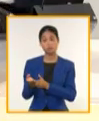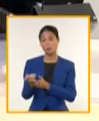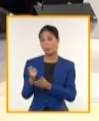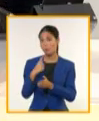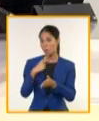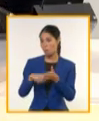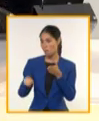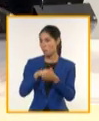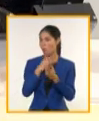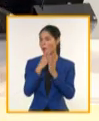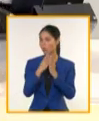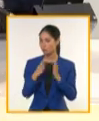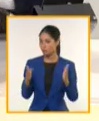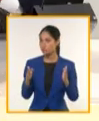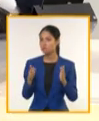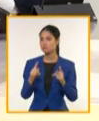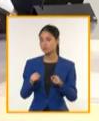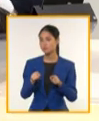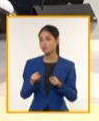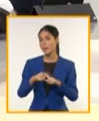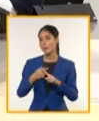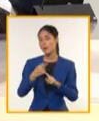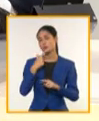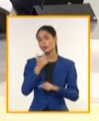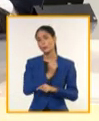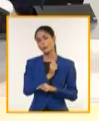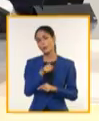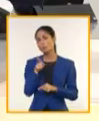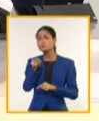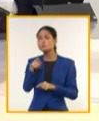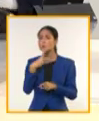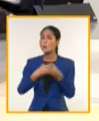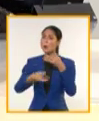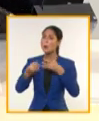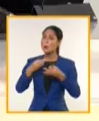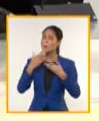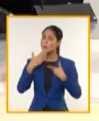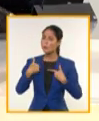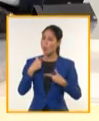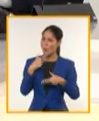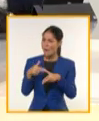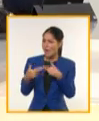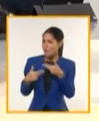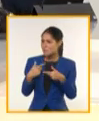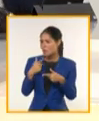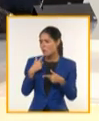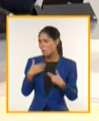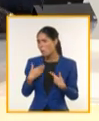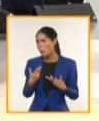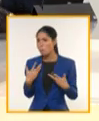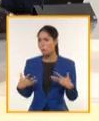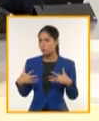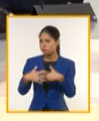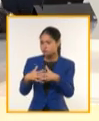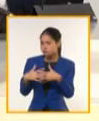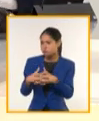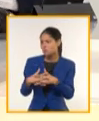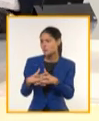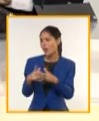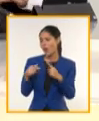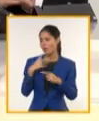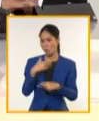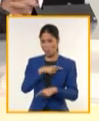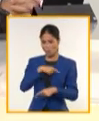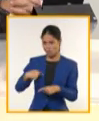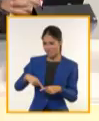quería de alguna manera, de forma muy general, comenzar por ahí, ¿no? ¿Cómo se ha llegado a este punto? ¿Cómo han sido esas relaciones? ¿Cómo ambos países han